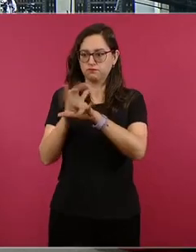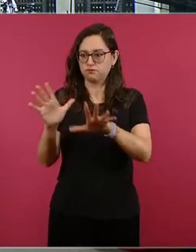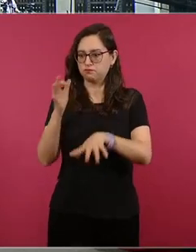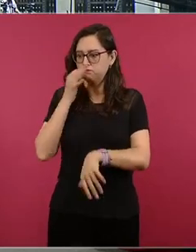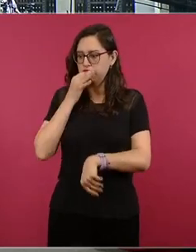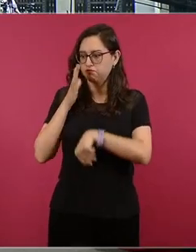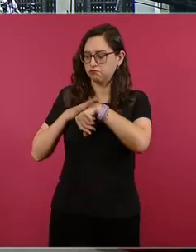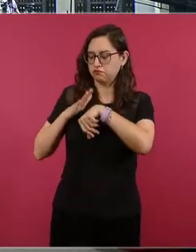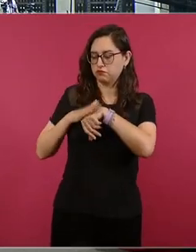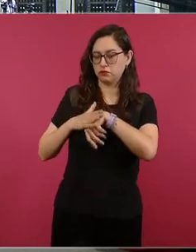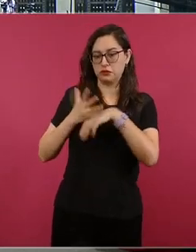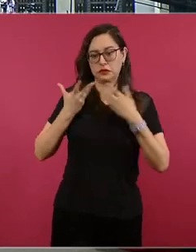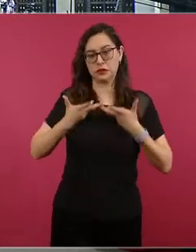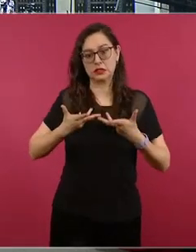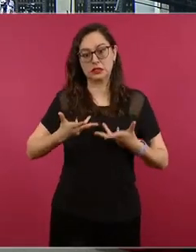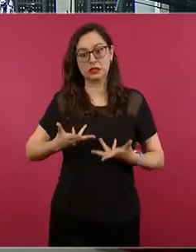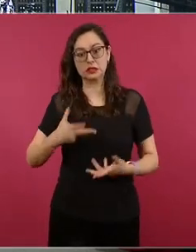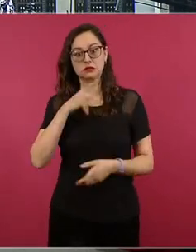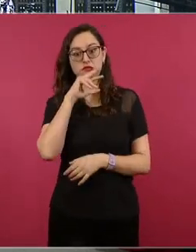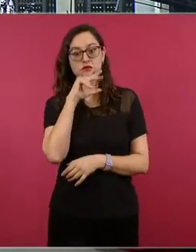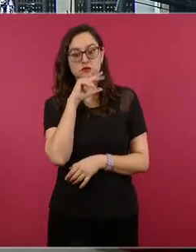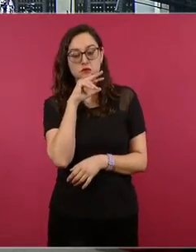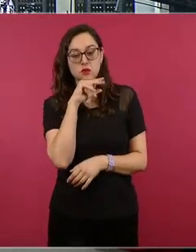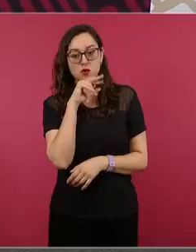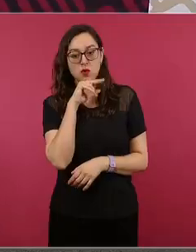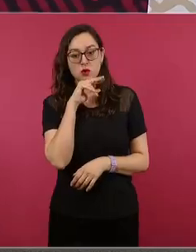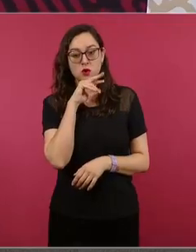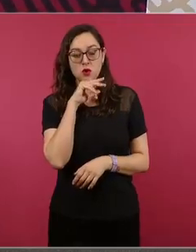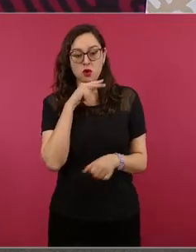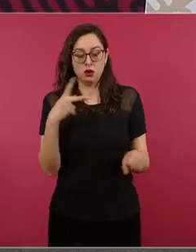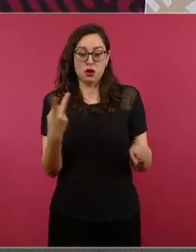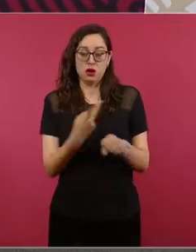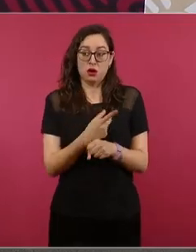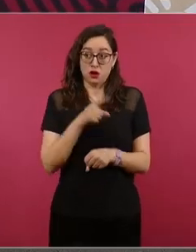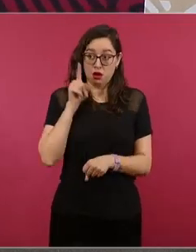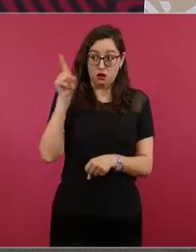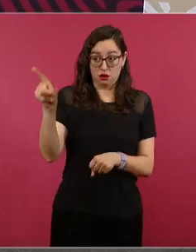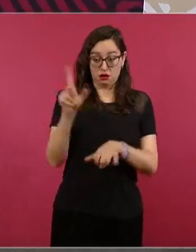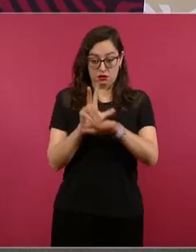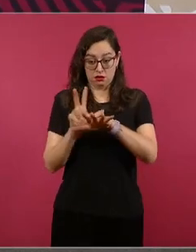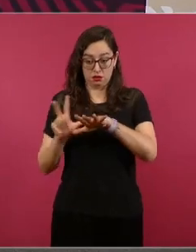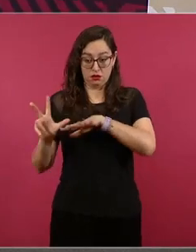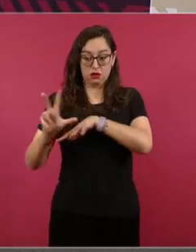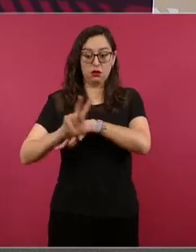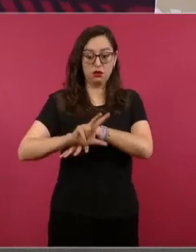ingeniero trabajando en un tramo del Tren Maya,